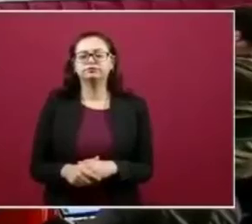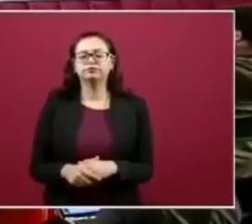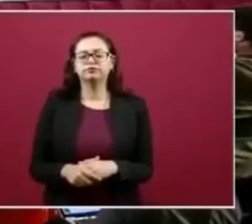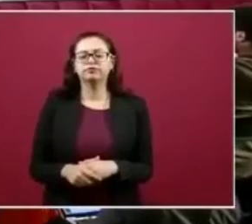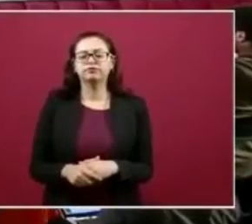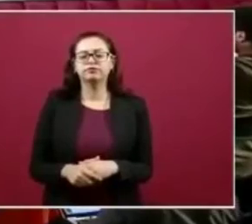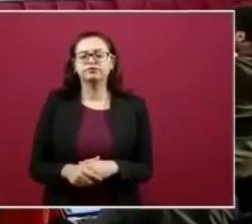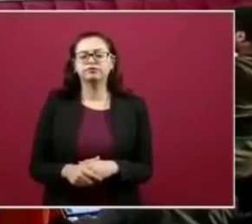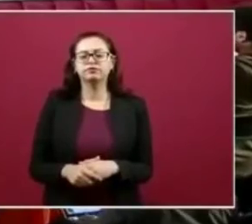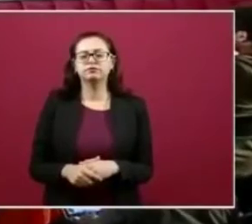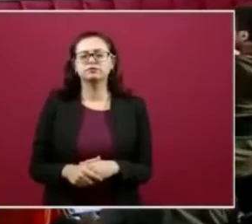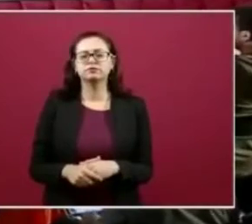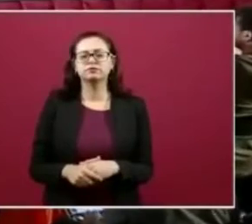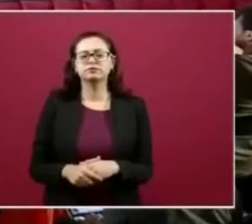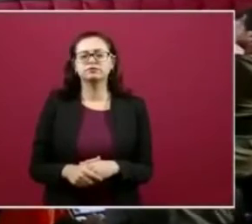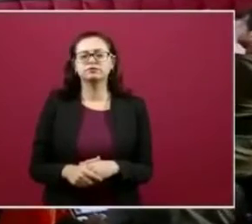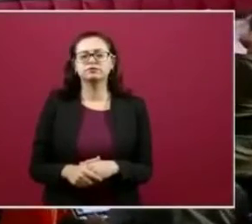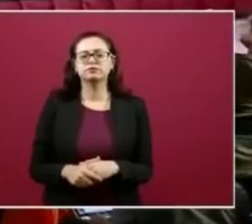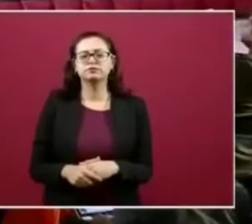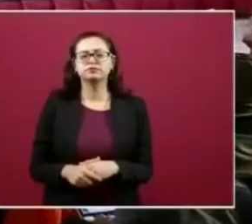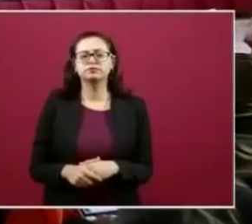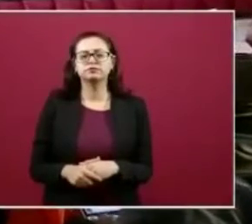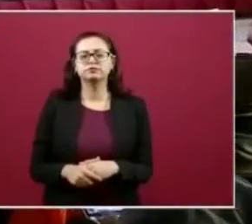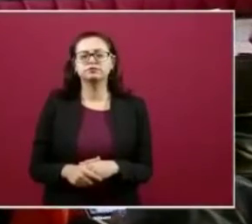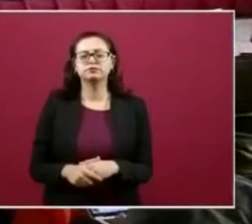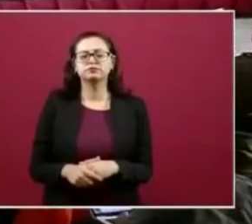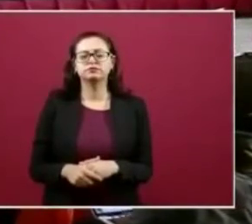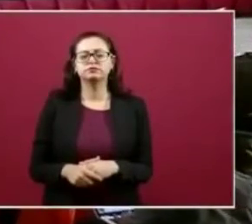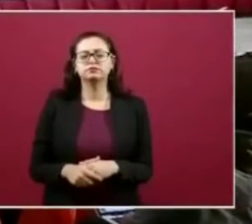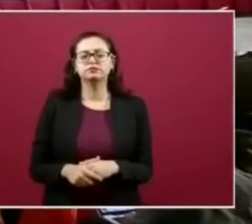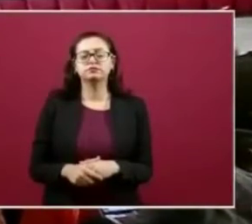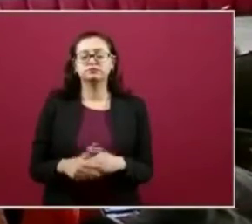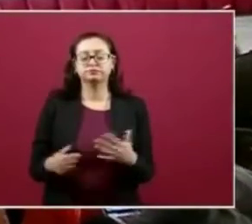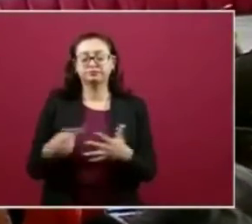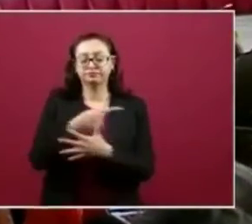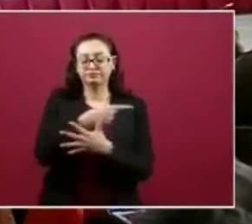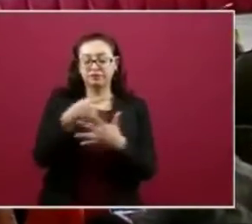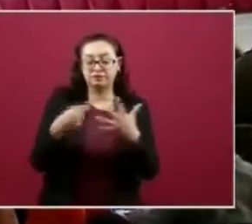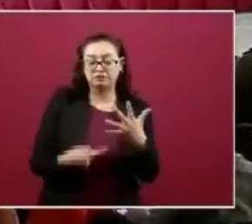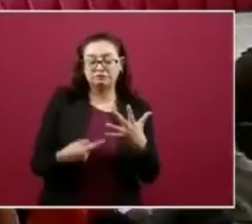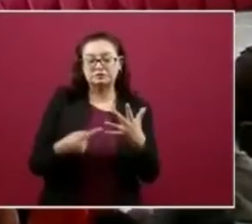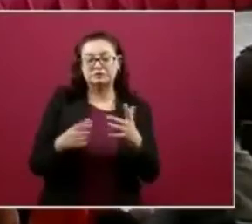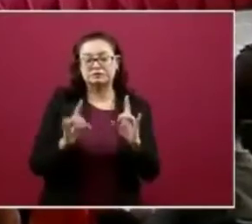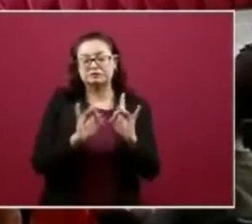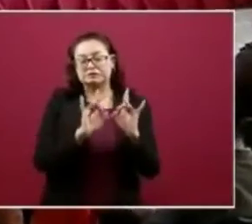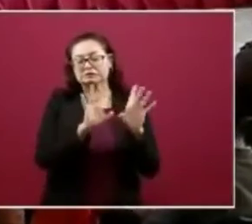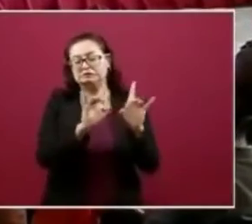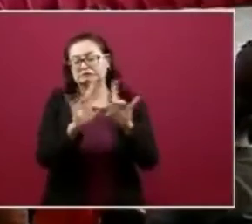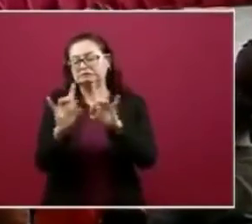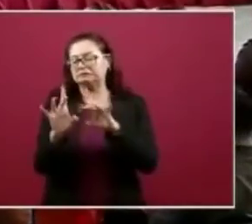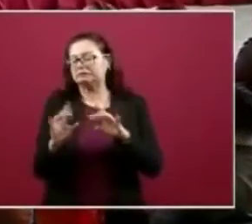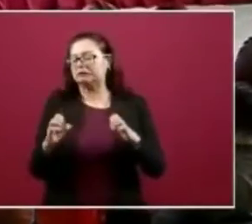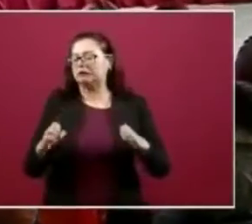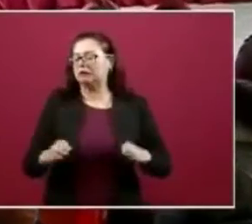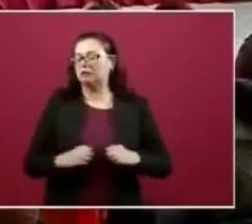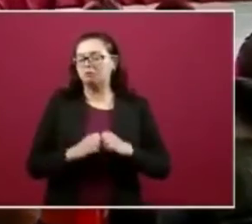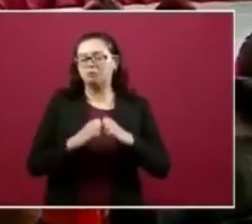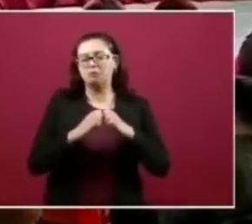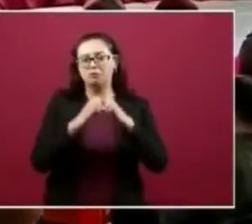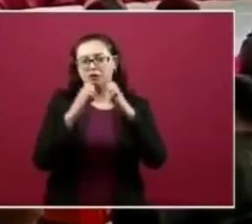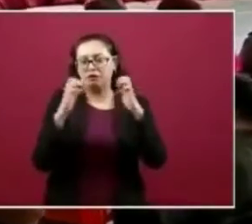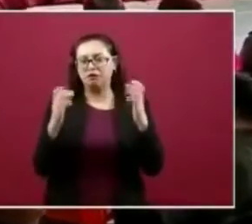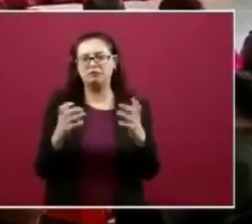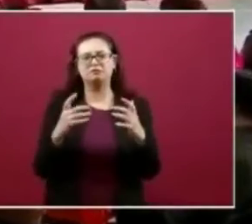Las acciones que hoy se presentan se enmarcan, por un lado, en la situación de emergencia que vive nuestro país en materia